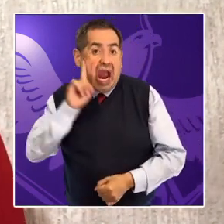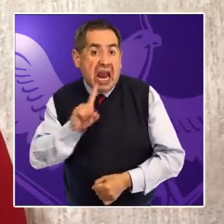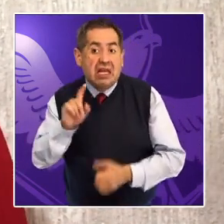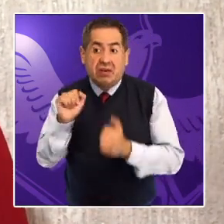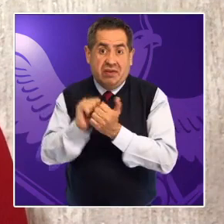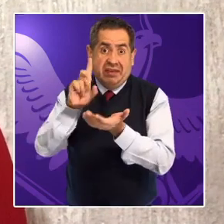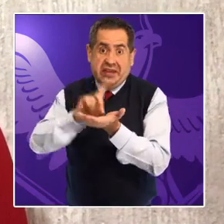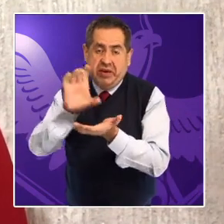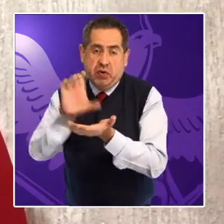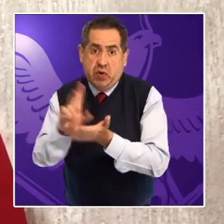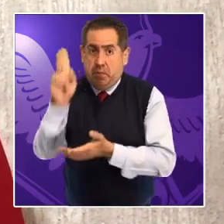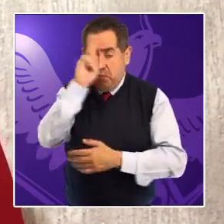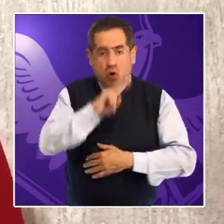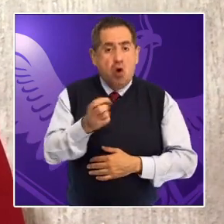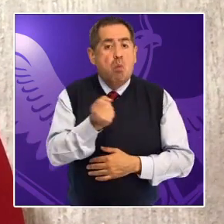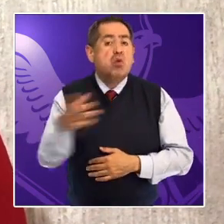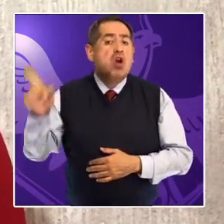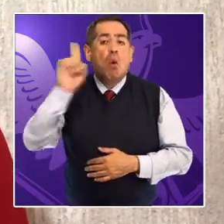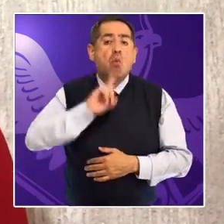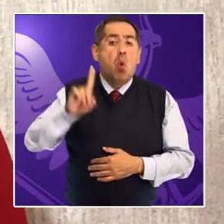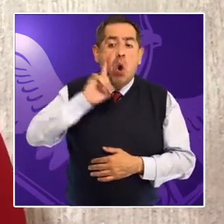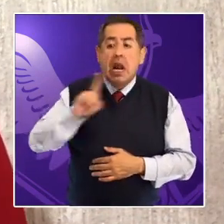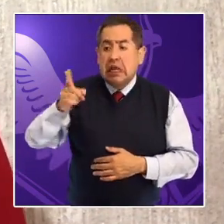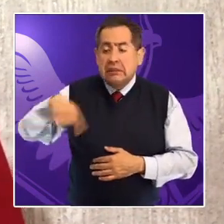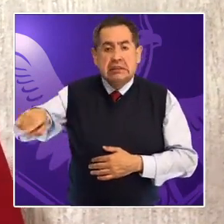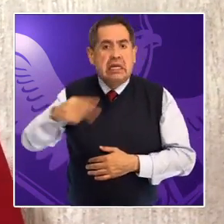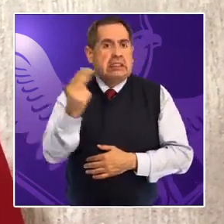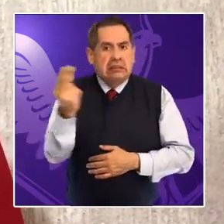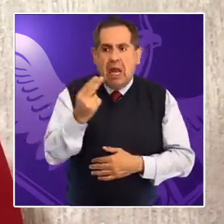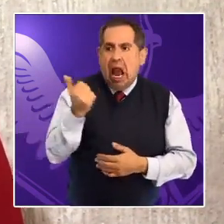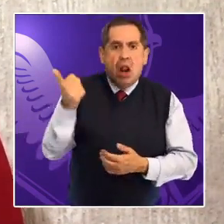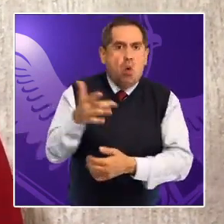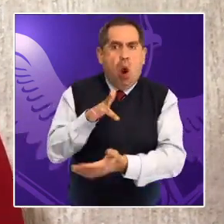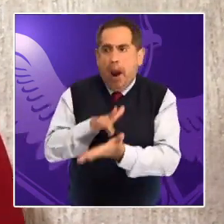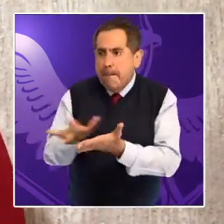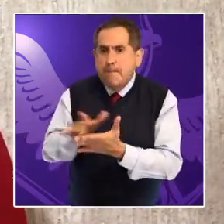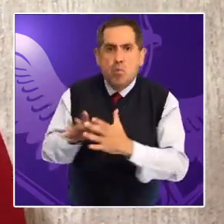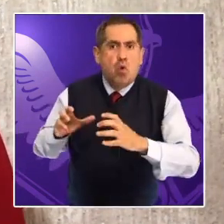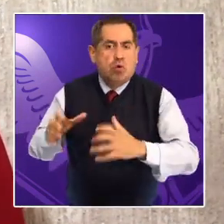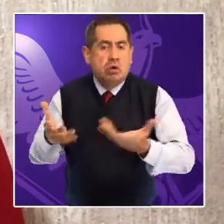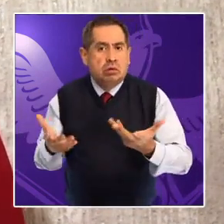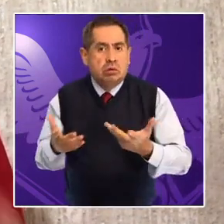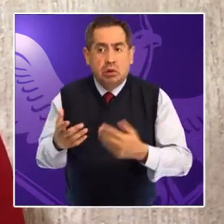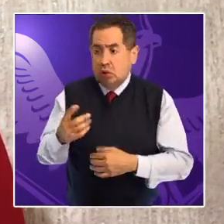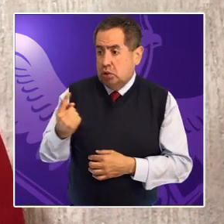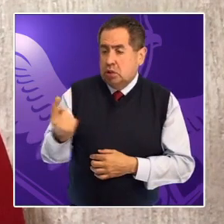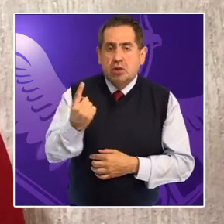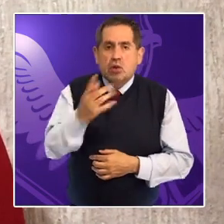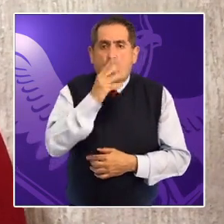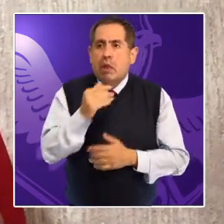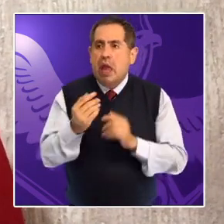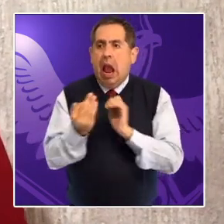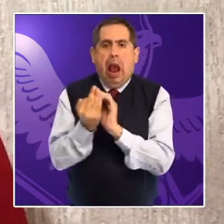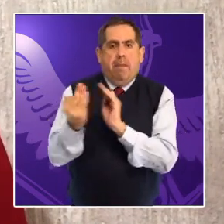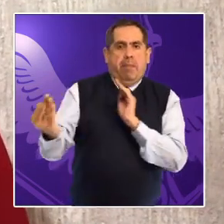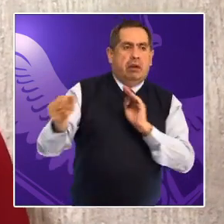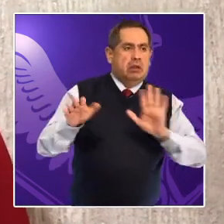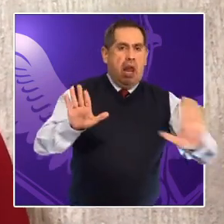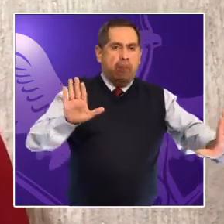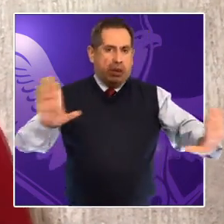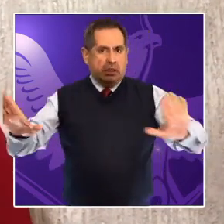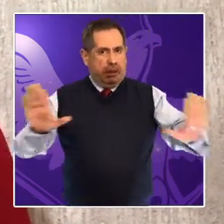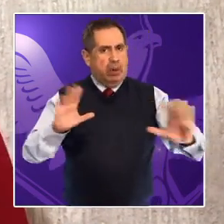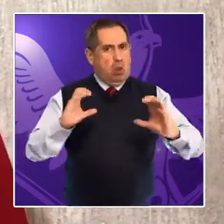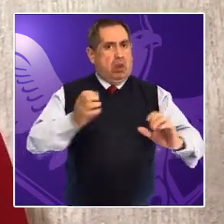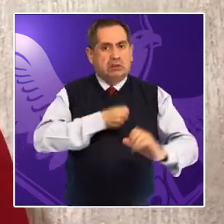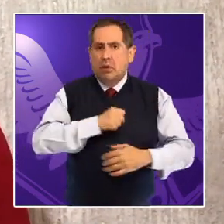Pero muchas personas con discapacidad necesitan apoyos para su vida cotidiana. Por lo tanto, no pueden mantener sana distancia como el resto de las